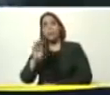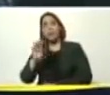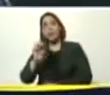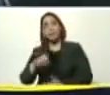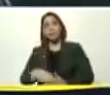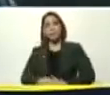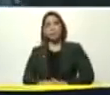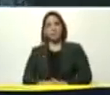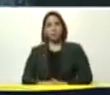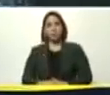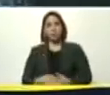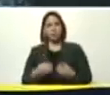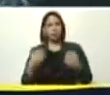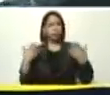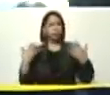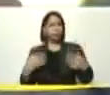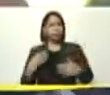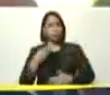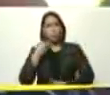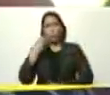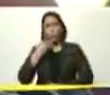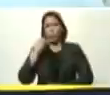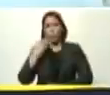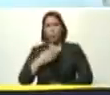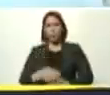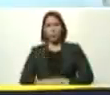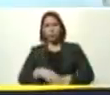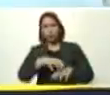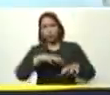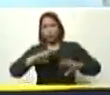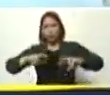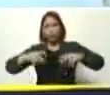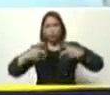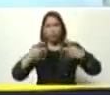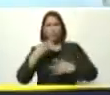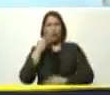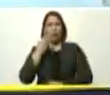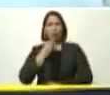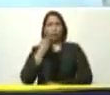Roger, pura juventud, la nueva generación de gobierno.